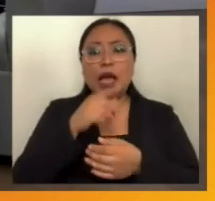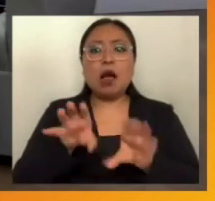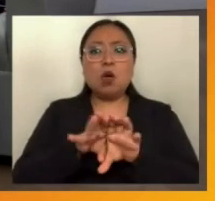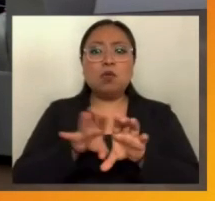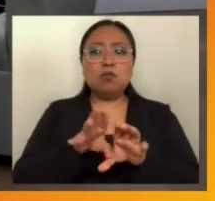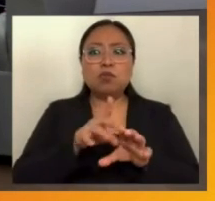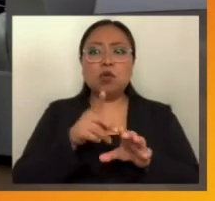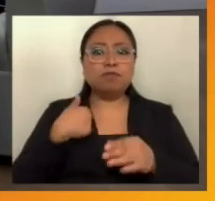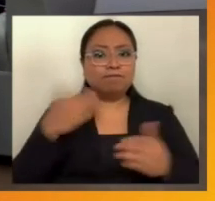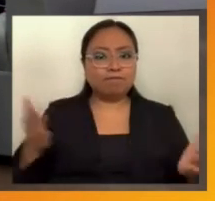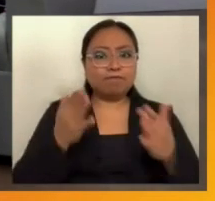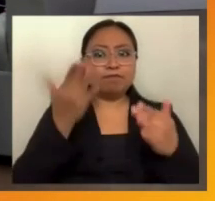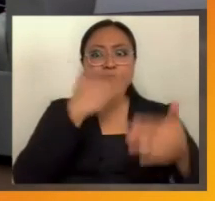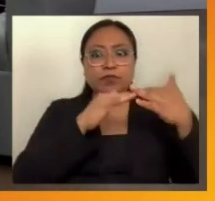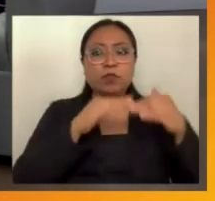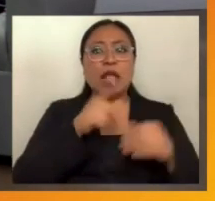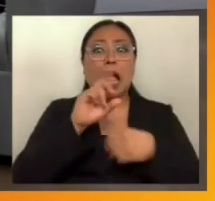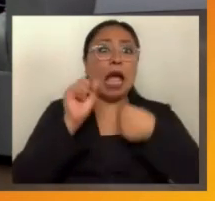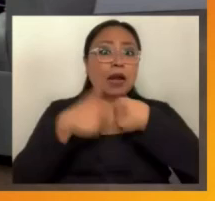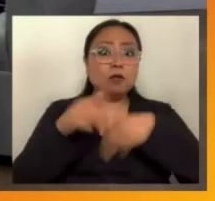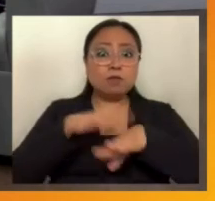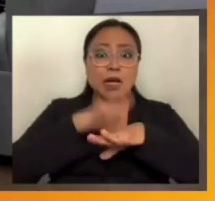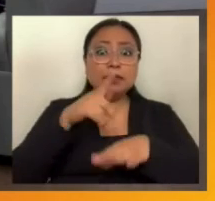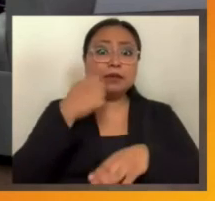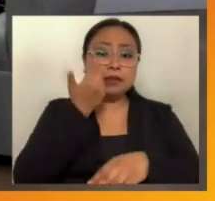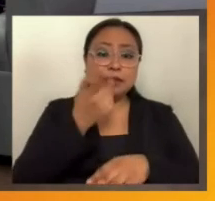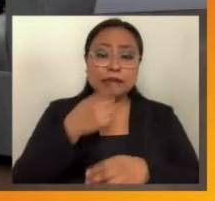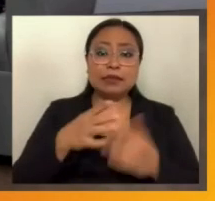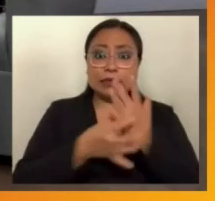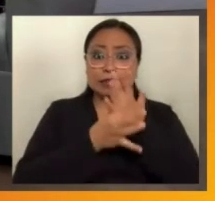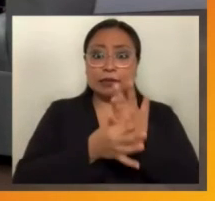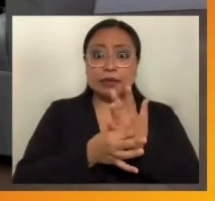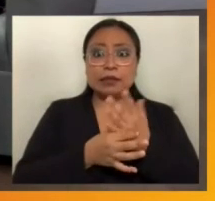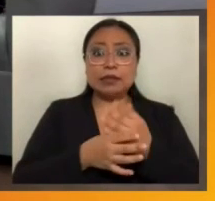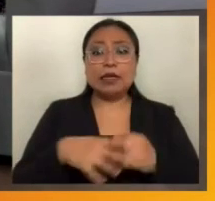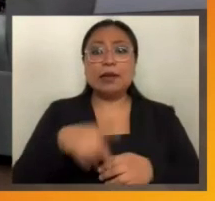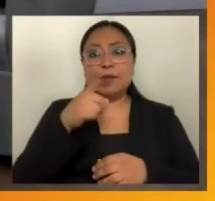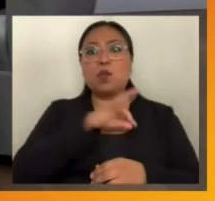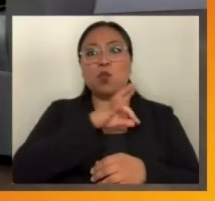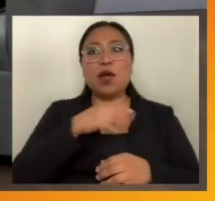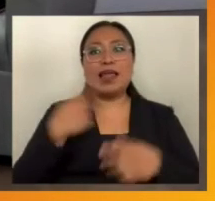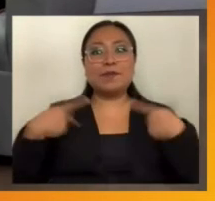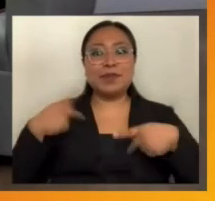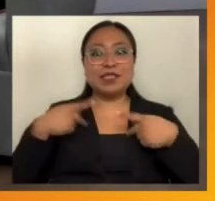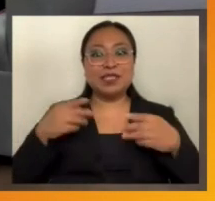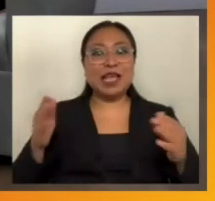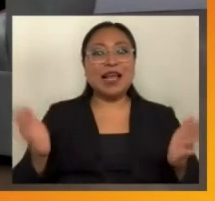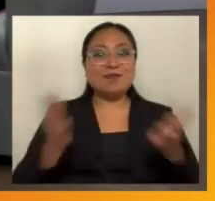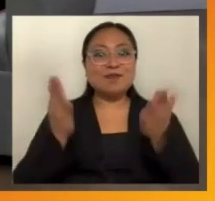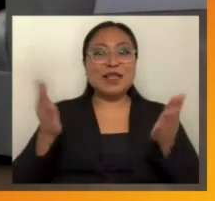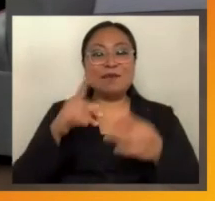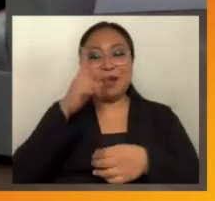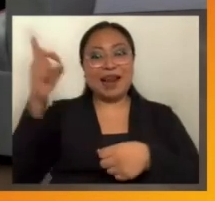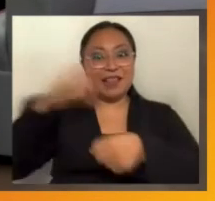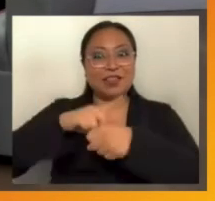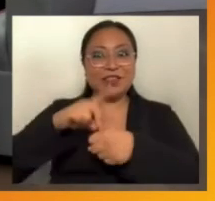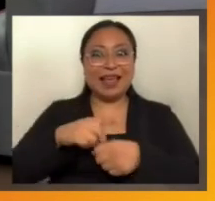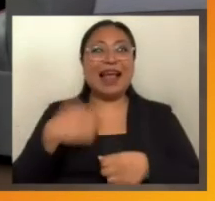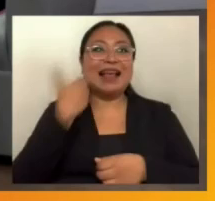quisieras decir algo más para apoyar a FUCAM, para motivar a la gente a que nos done. Claro, pues invitarlos,